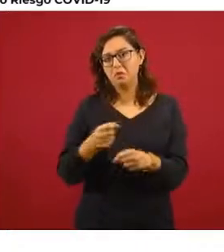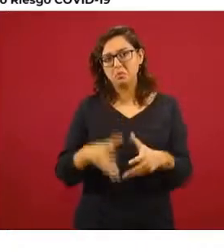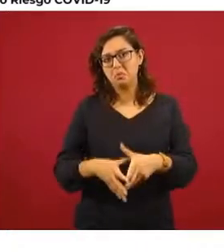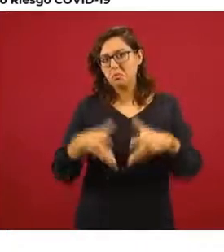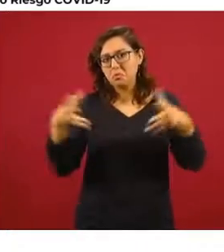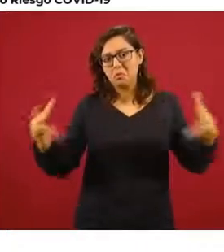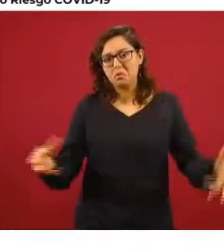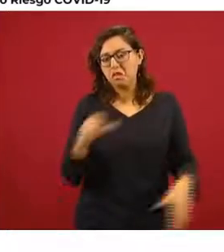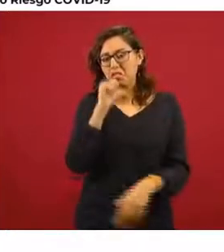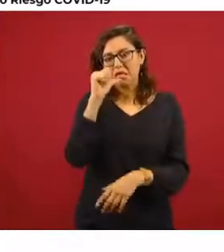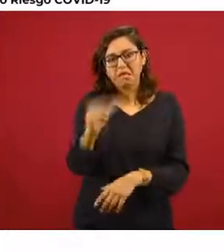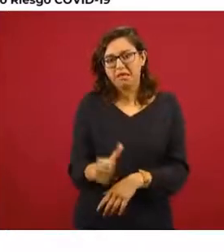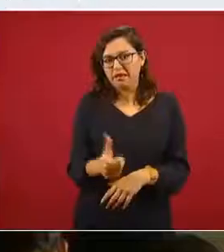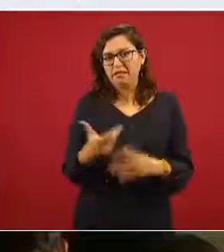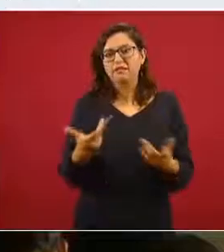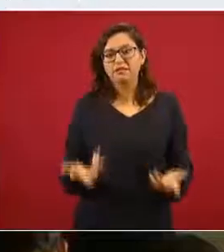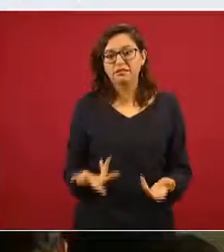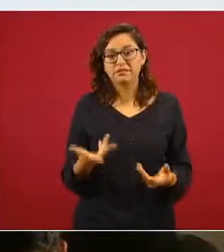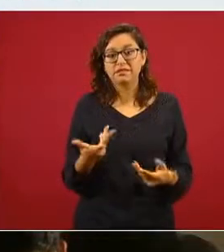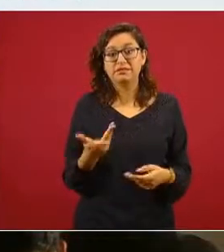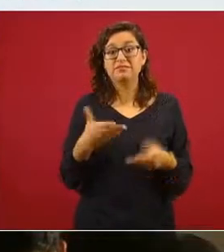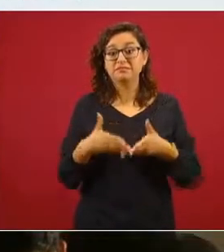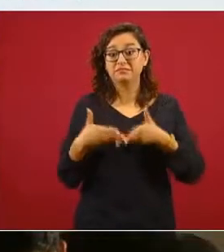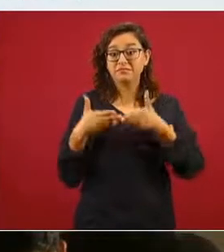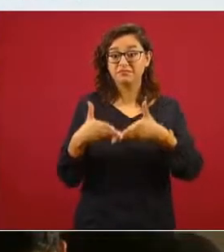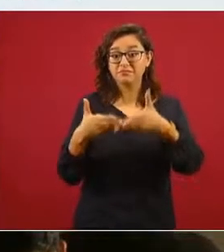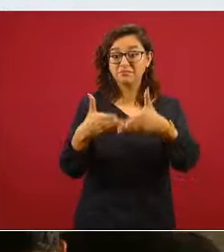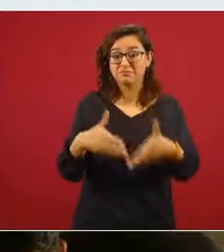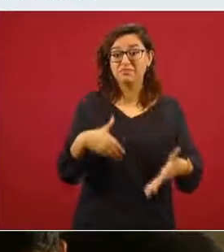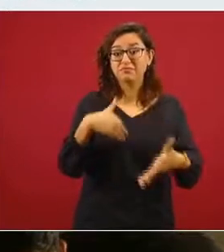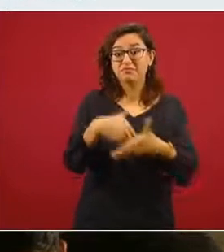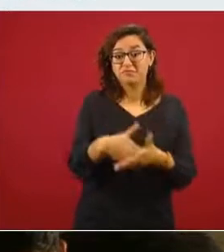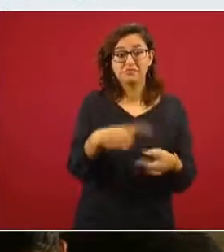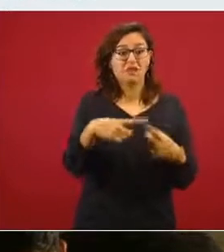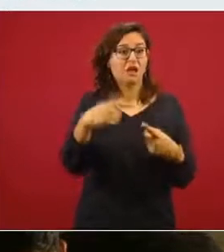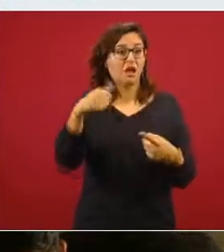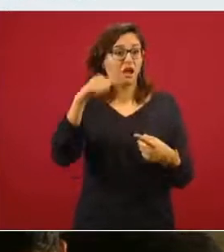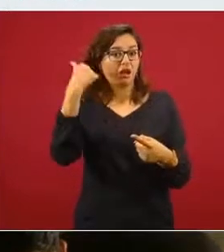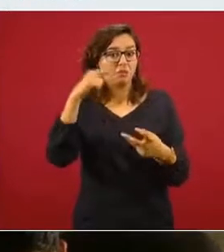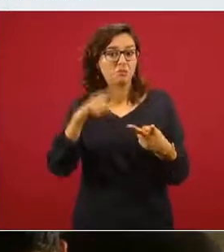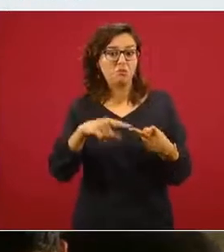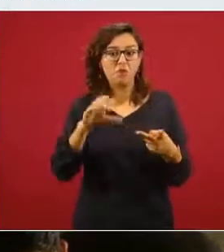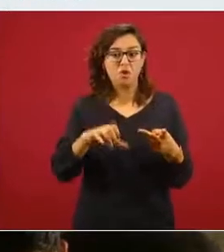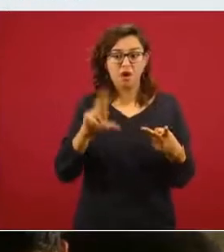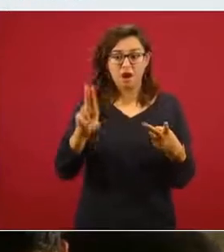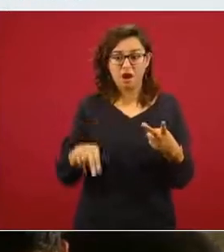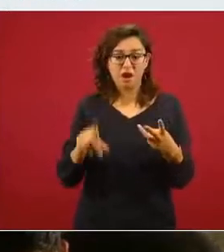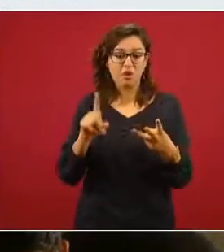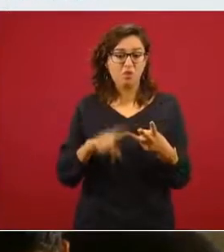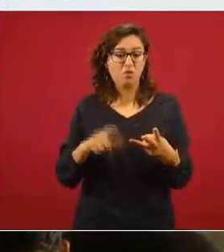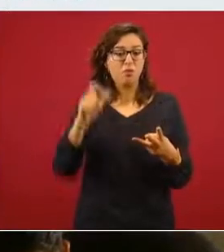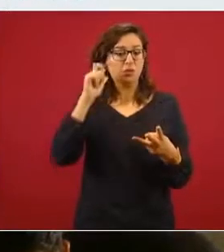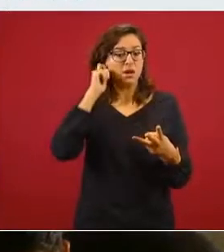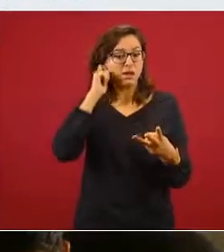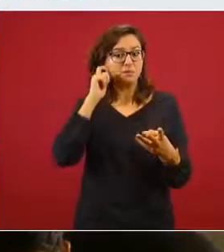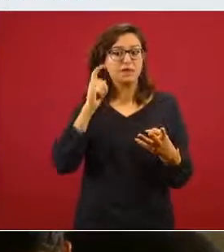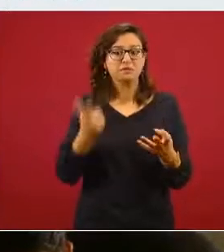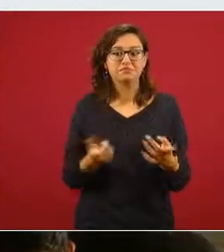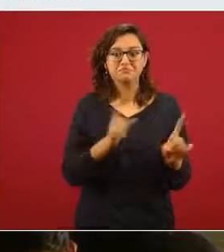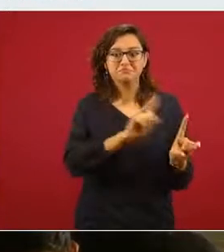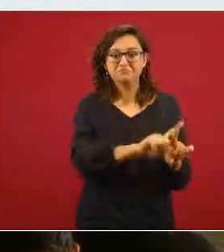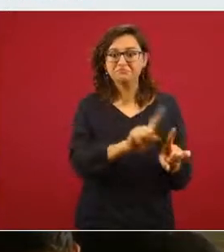característico identificar que en los puertos marítimos, Acapulco, Cancún, La Paz,